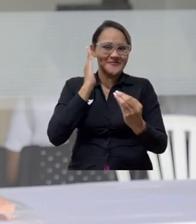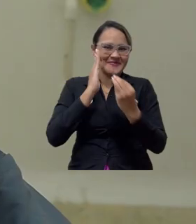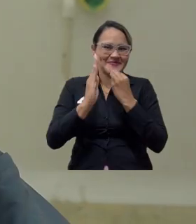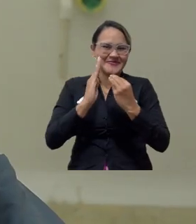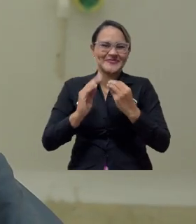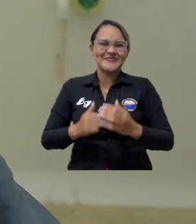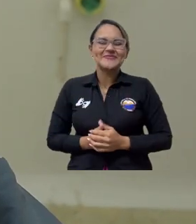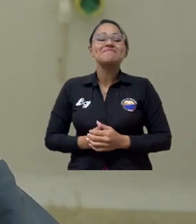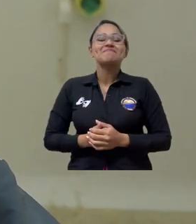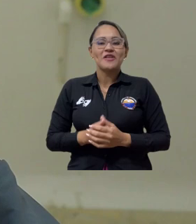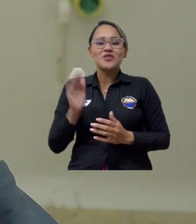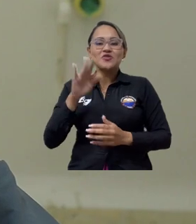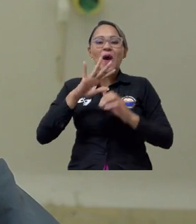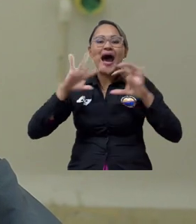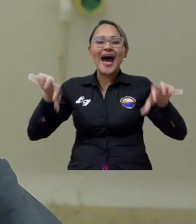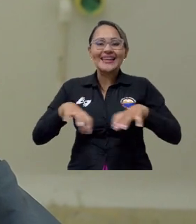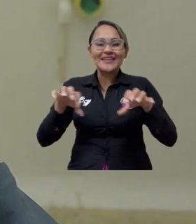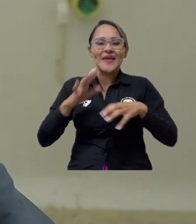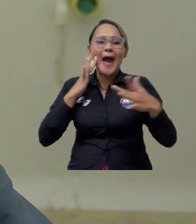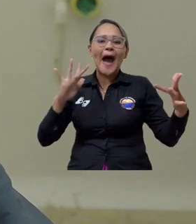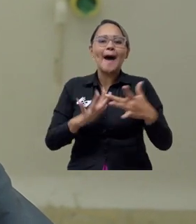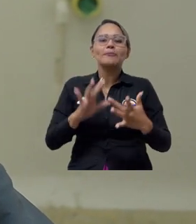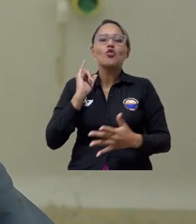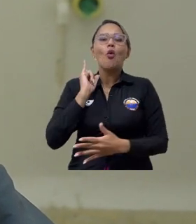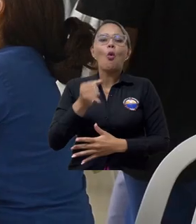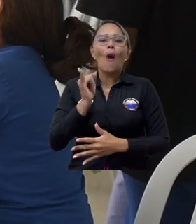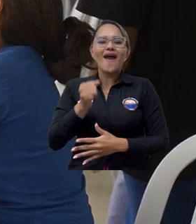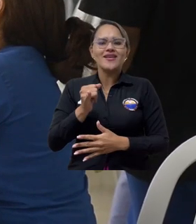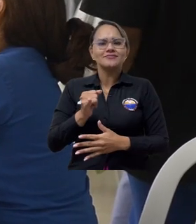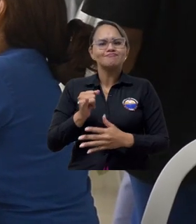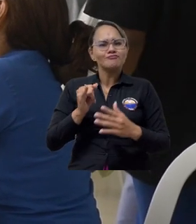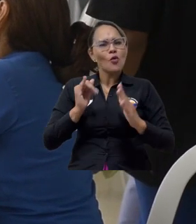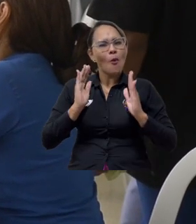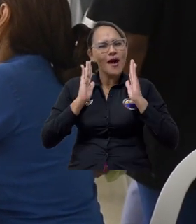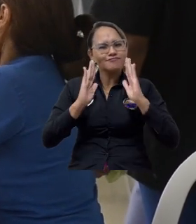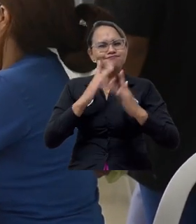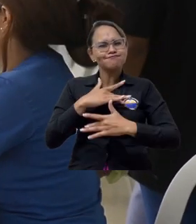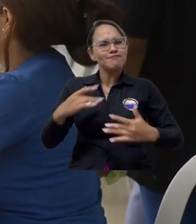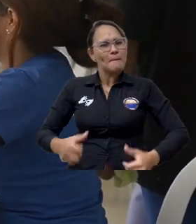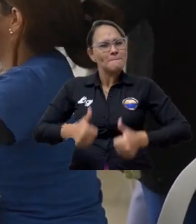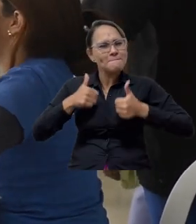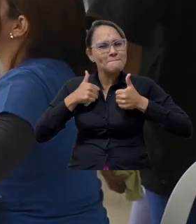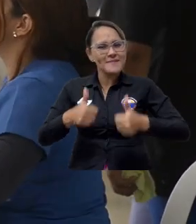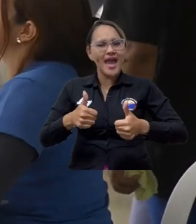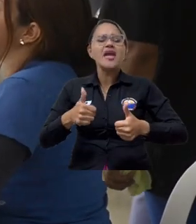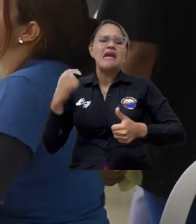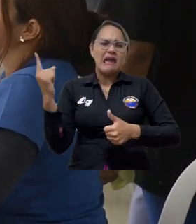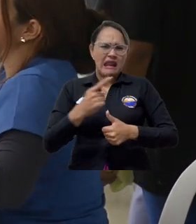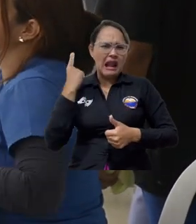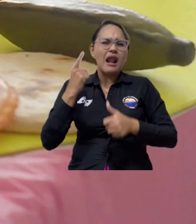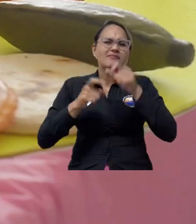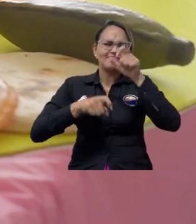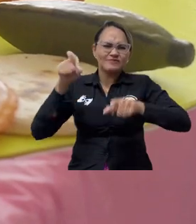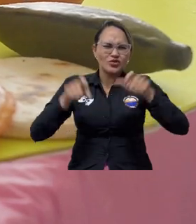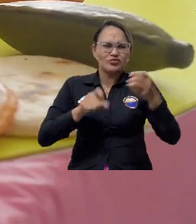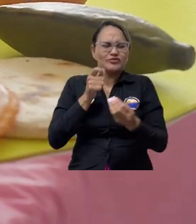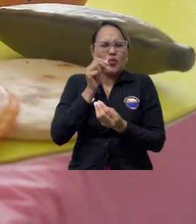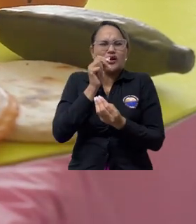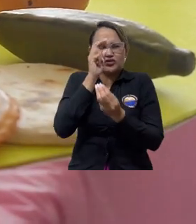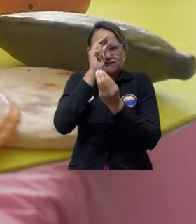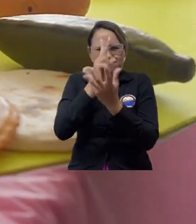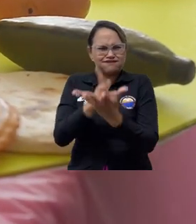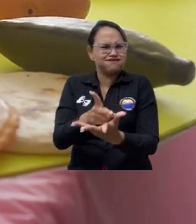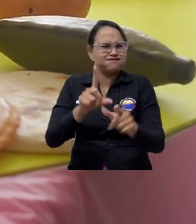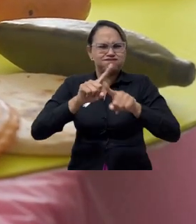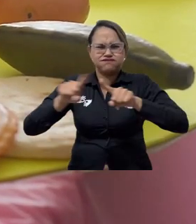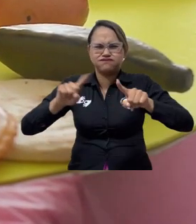Bienestar. Durante la actividad, que hace parte de la iniciativa Jueves de Bienestar, participó población sexualmente diversa estudiantil, a la